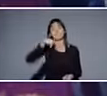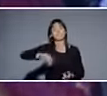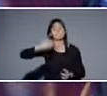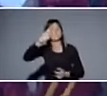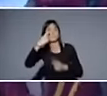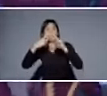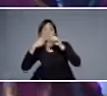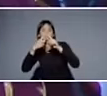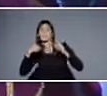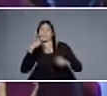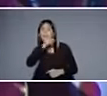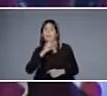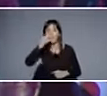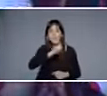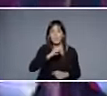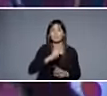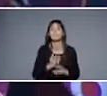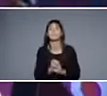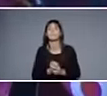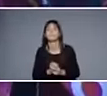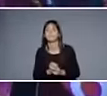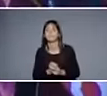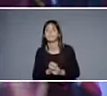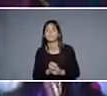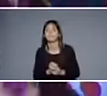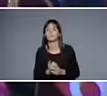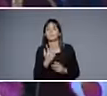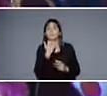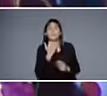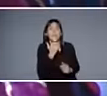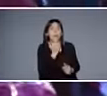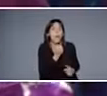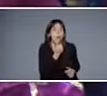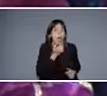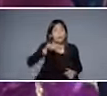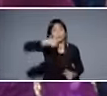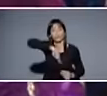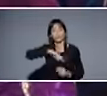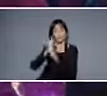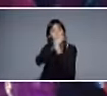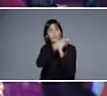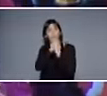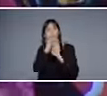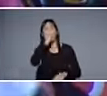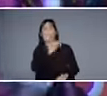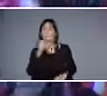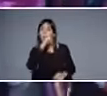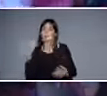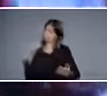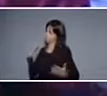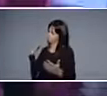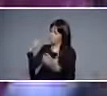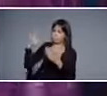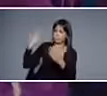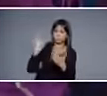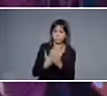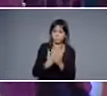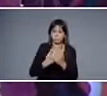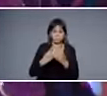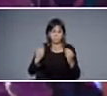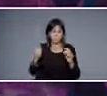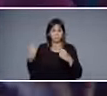primera canción. Si hay algo que le hemos cantado a las murgas durante muchísimo tiempo, yo creo que durante toda la